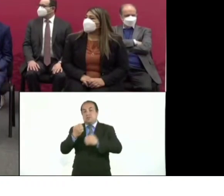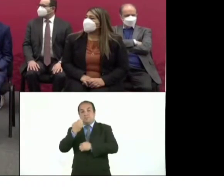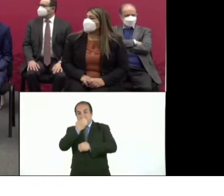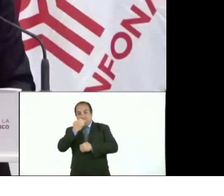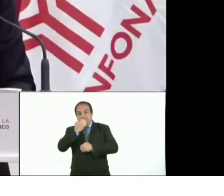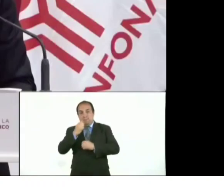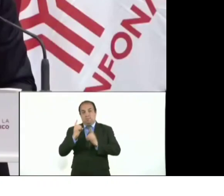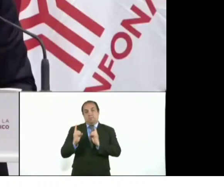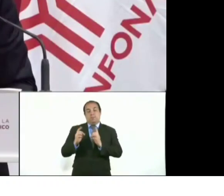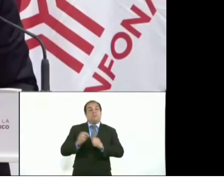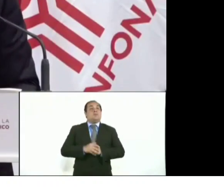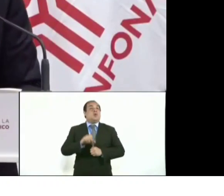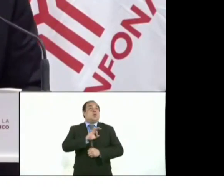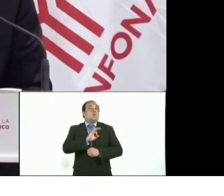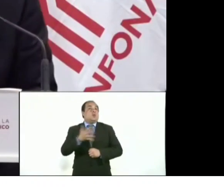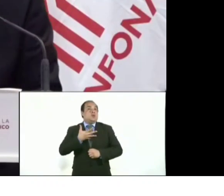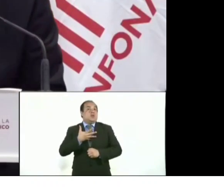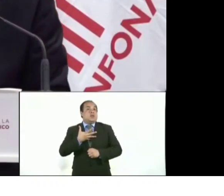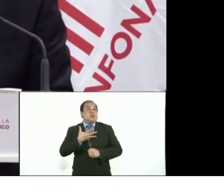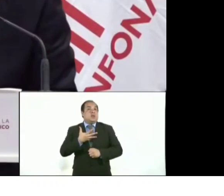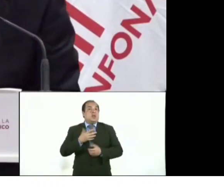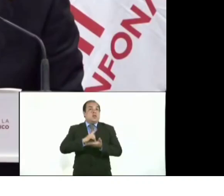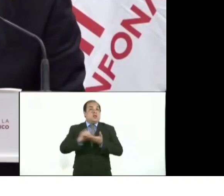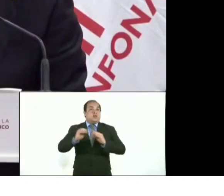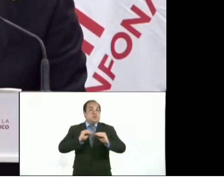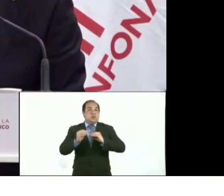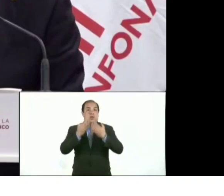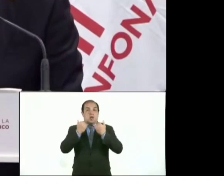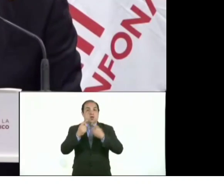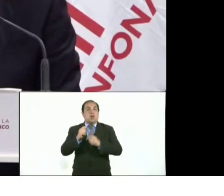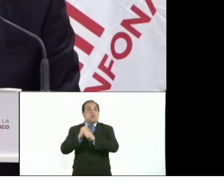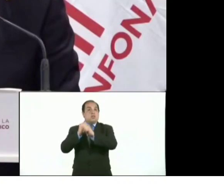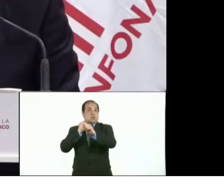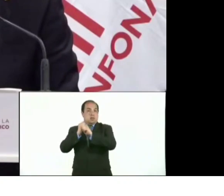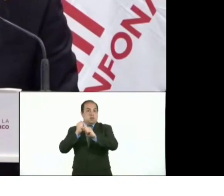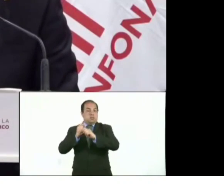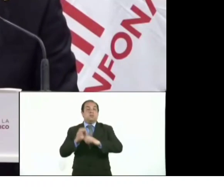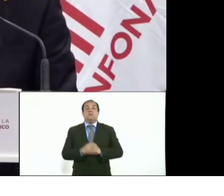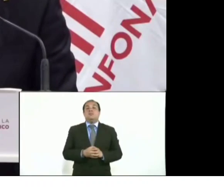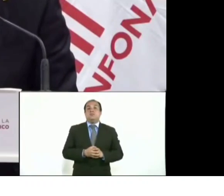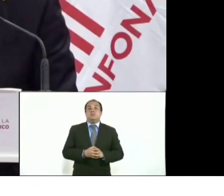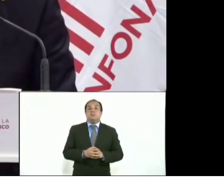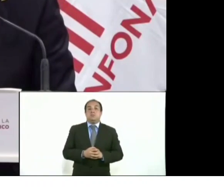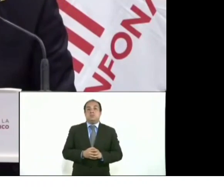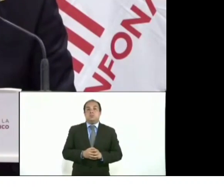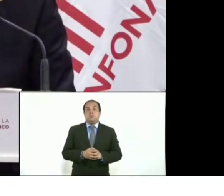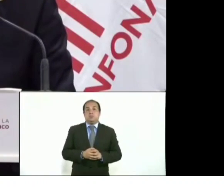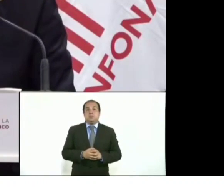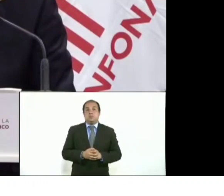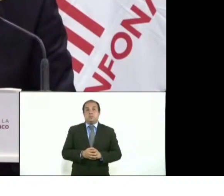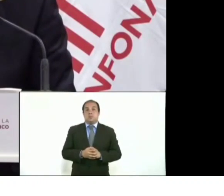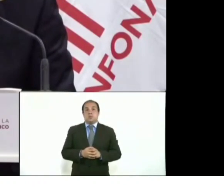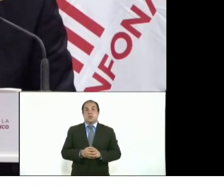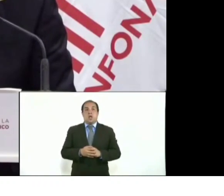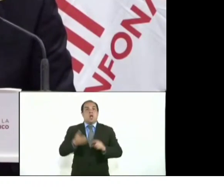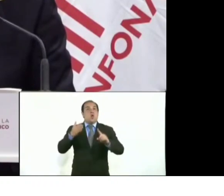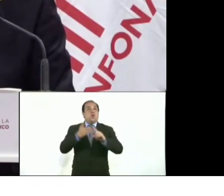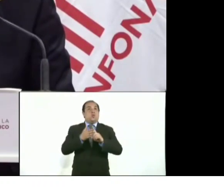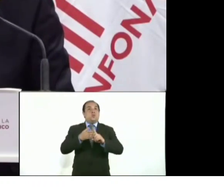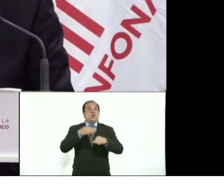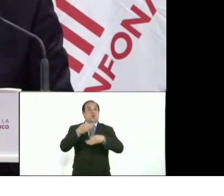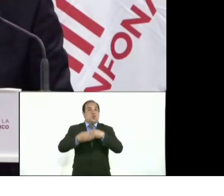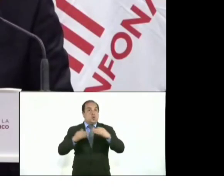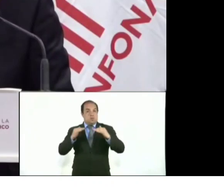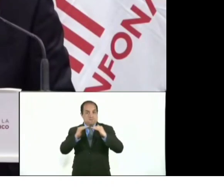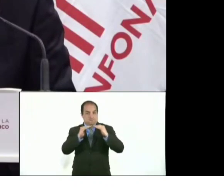puede materializar el derecho a la movilidad si no hay medios de transporte e infraestructura. Con esta visión buscamos que nadie se quede atrás y que nadie se